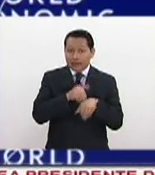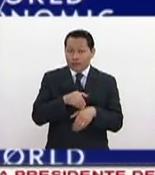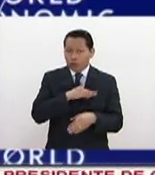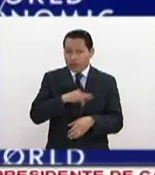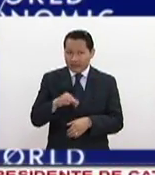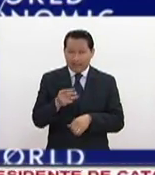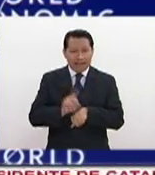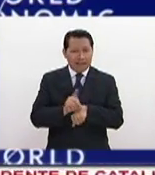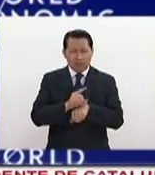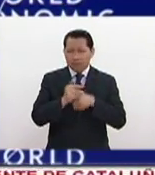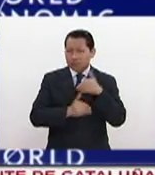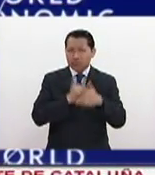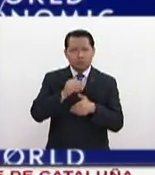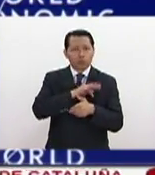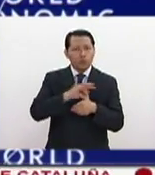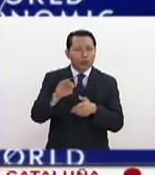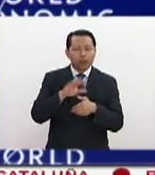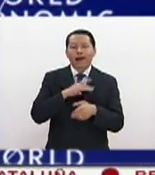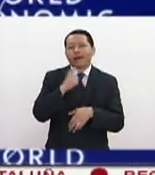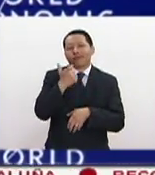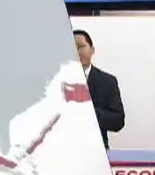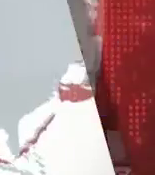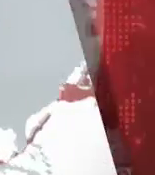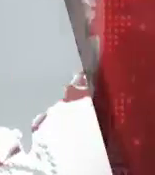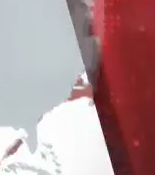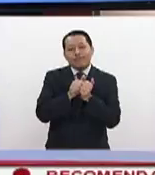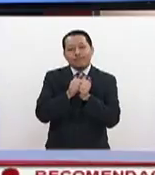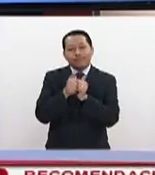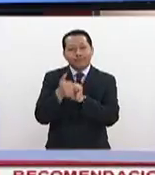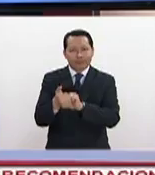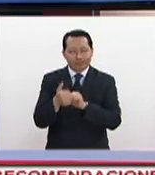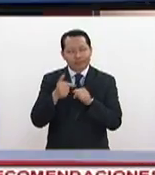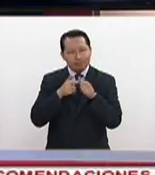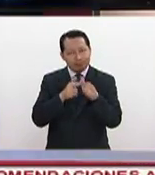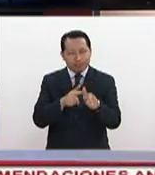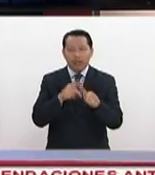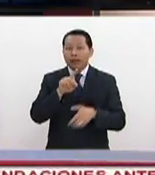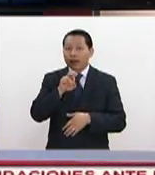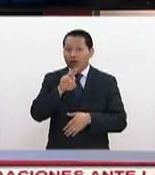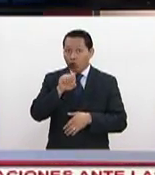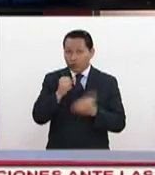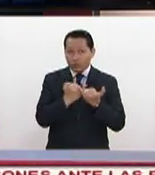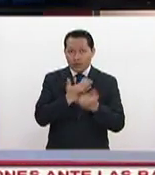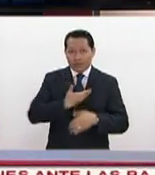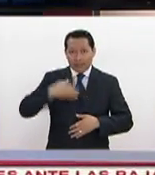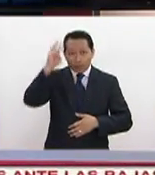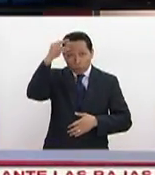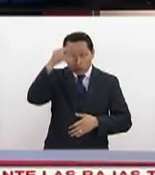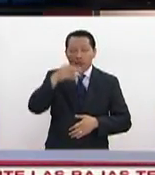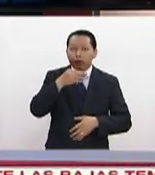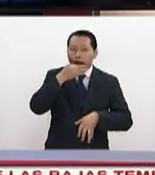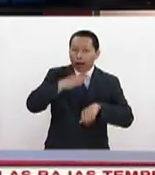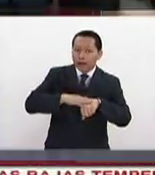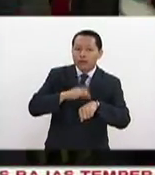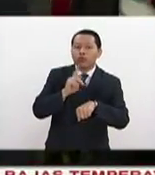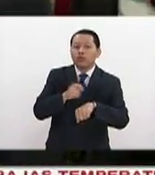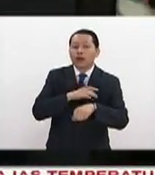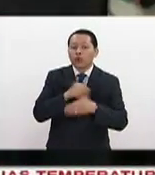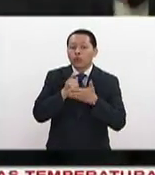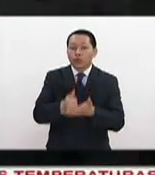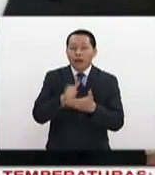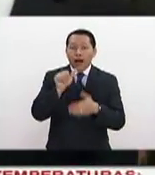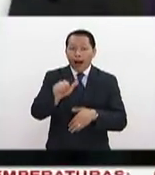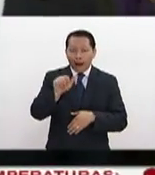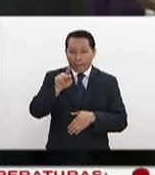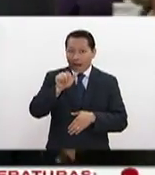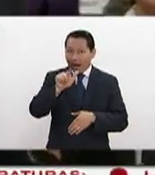mantenga al día con la evolución de la economía mundial. También en Davos, el presidente Trump amenazó con bloquear la ayuda financiera a Palestina